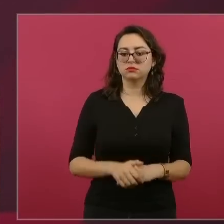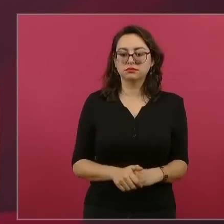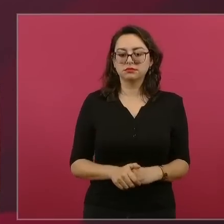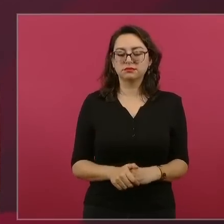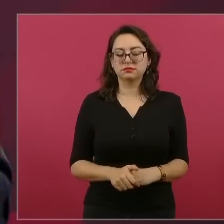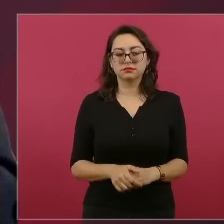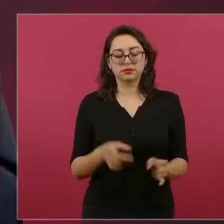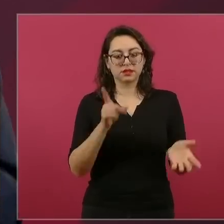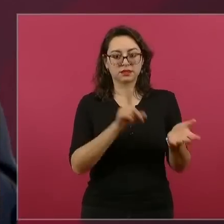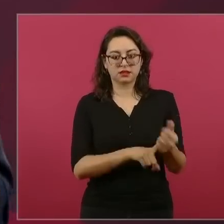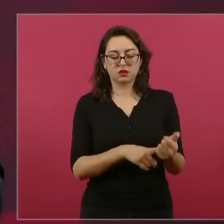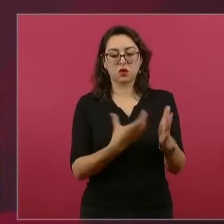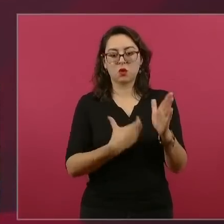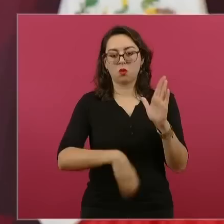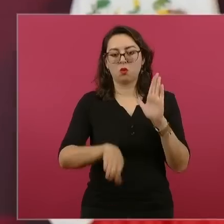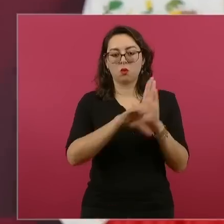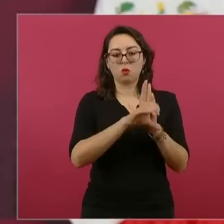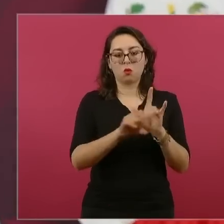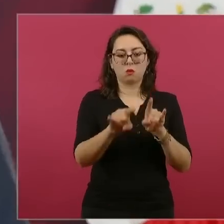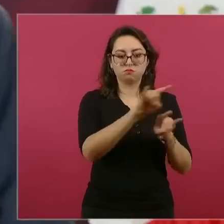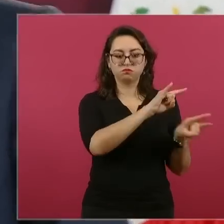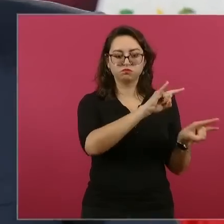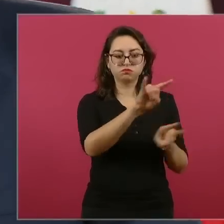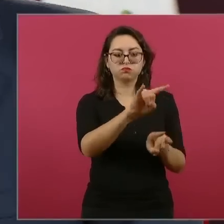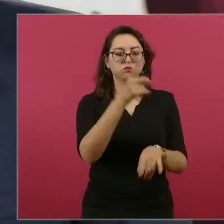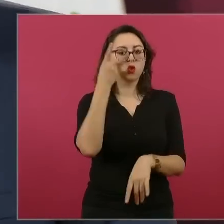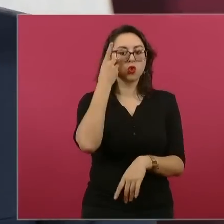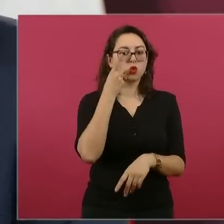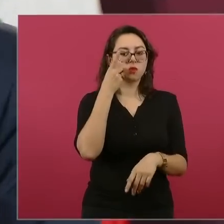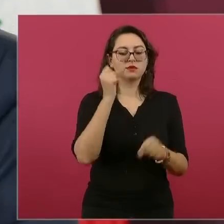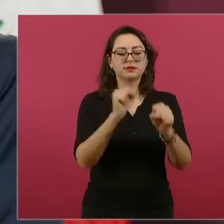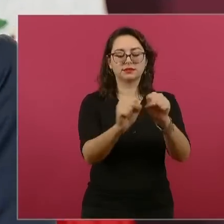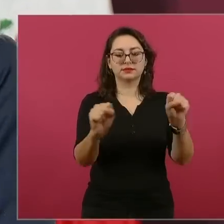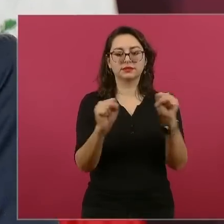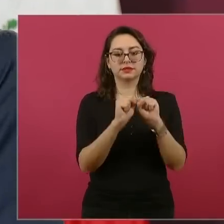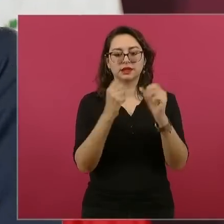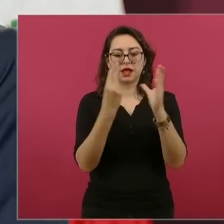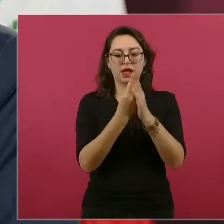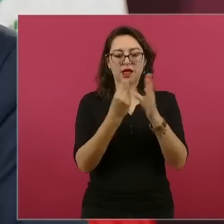salas de capacitación, comedores,